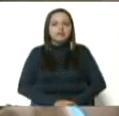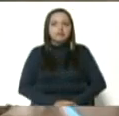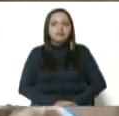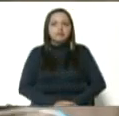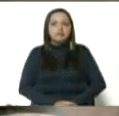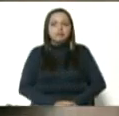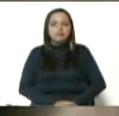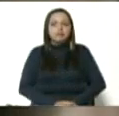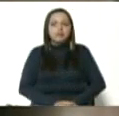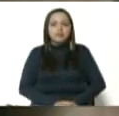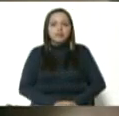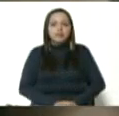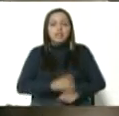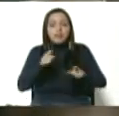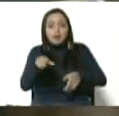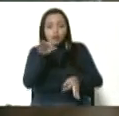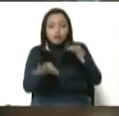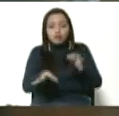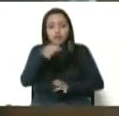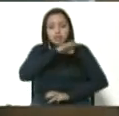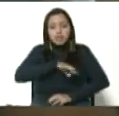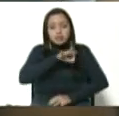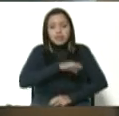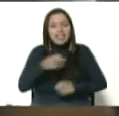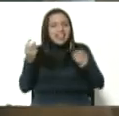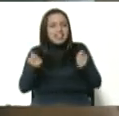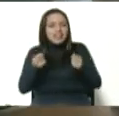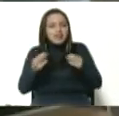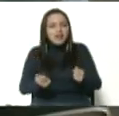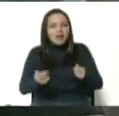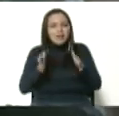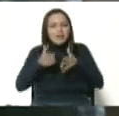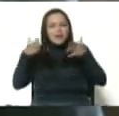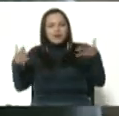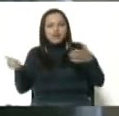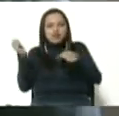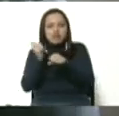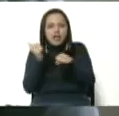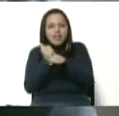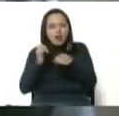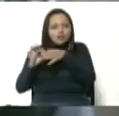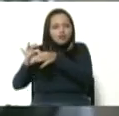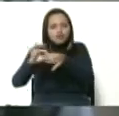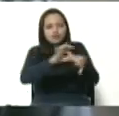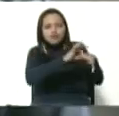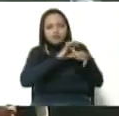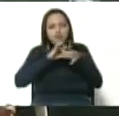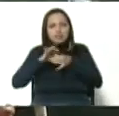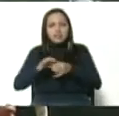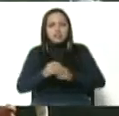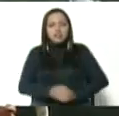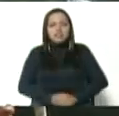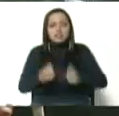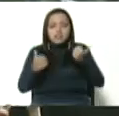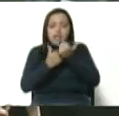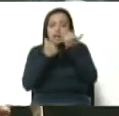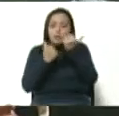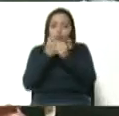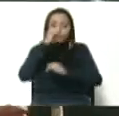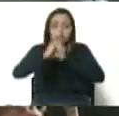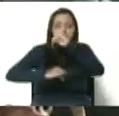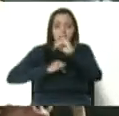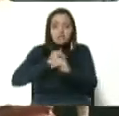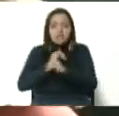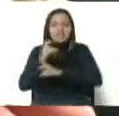los ODS y la justicia social, y activar una mayor cooperación multilateral y la solidaridad internacional